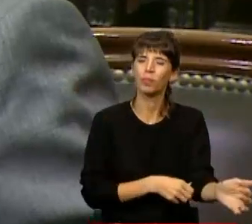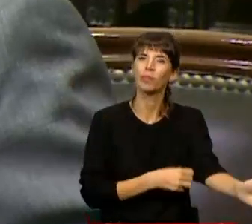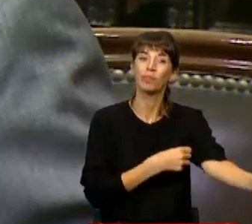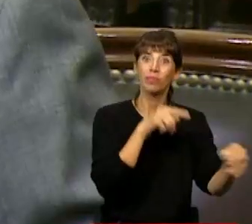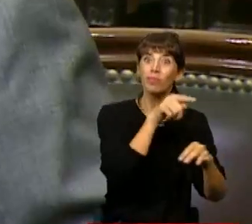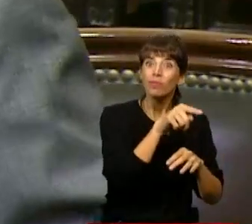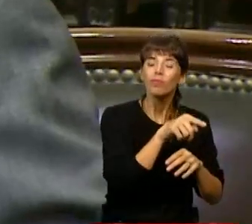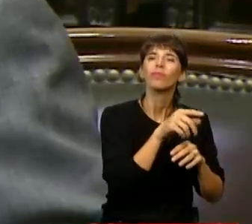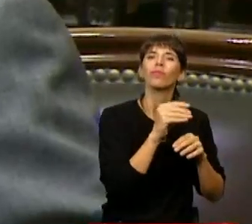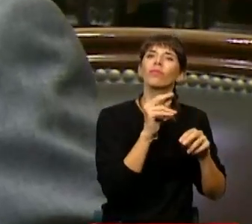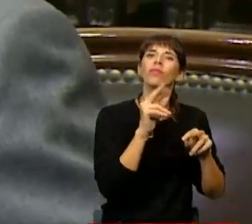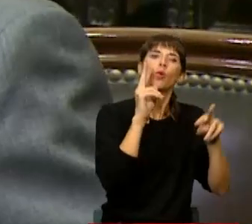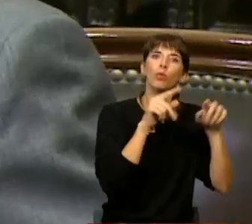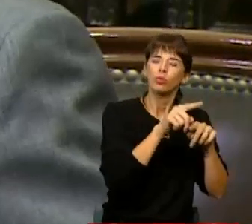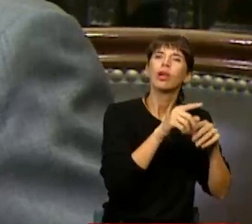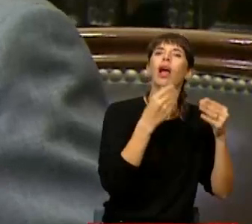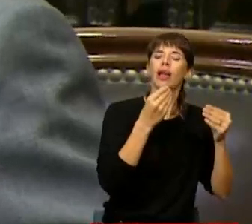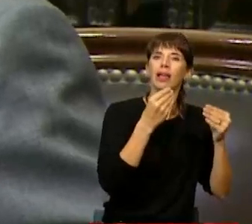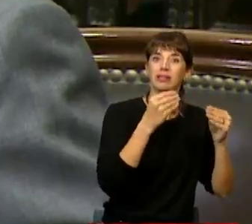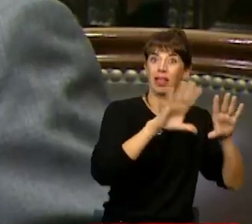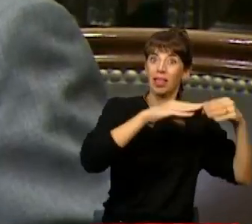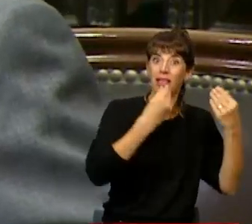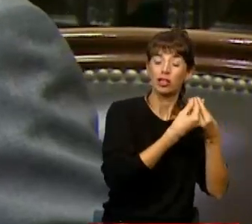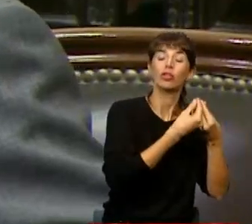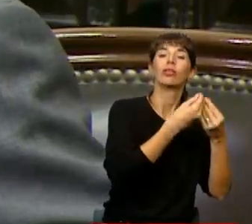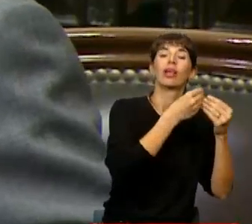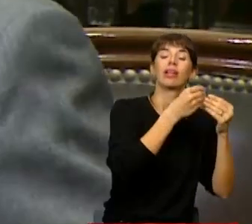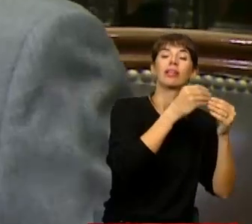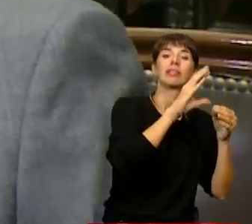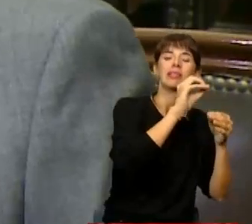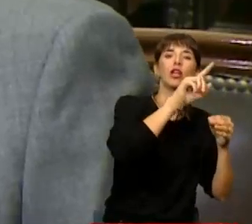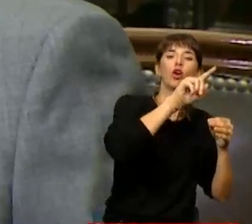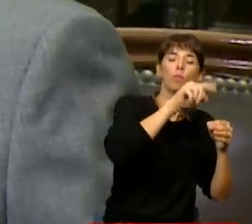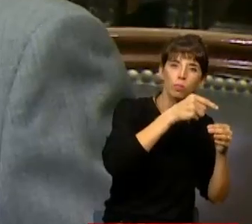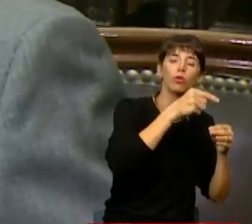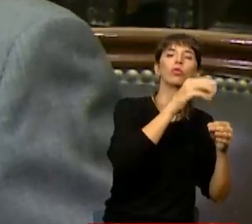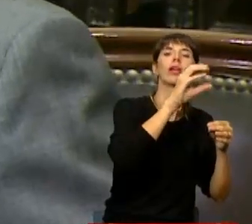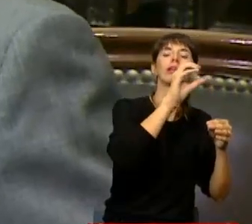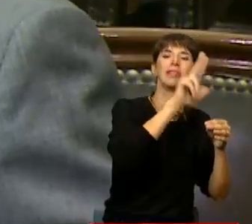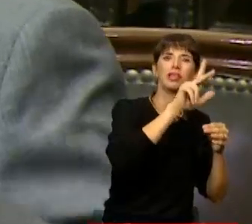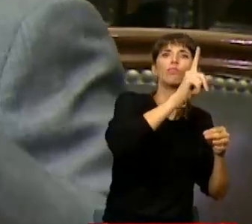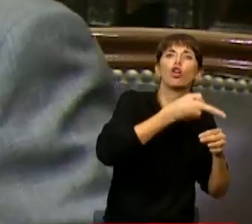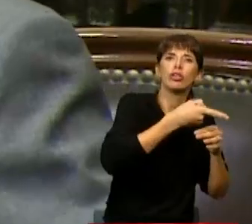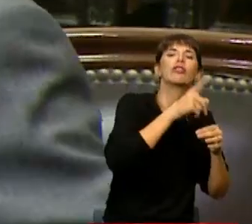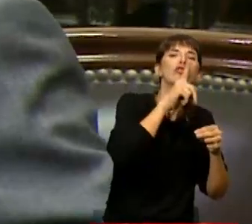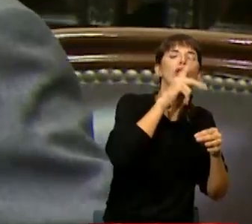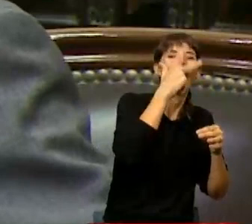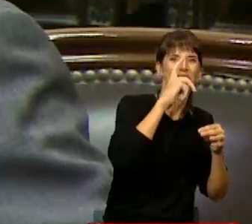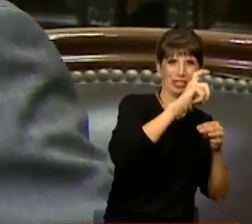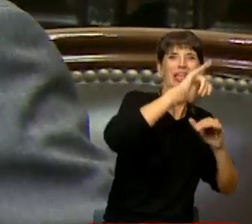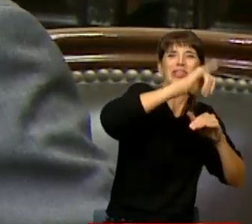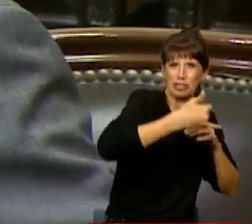a lo sumo en algunos países, el 0.3% de THC y en otros el 0.2%. En este